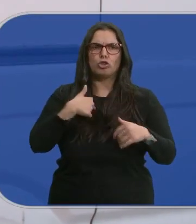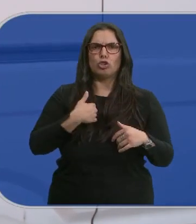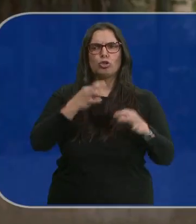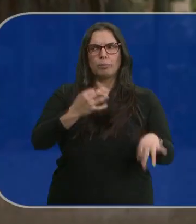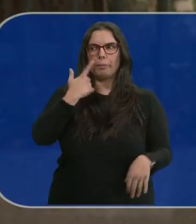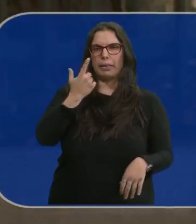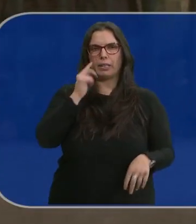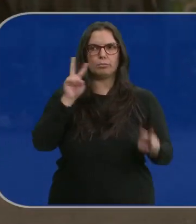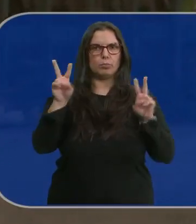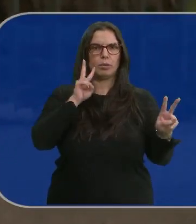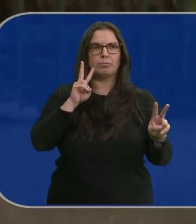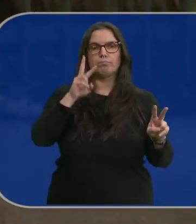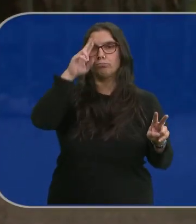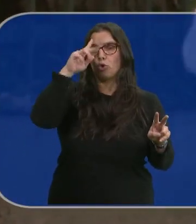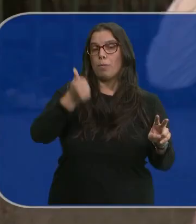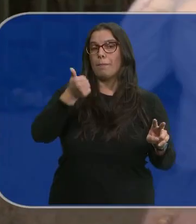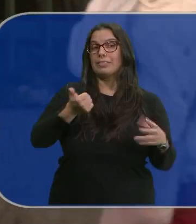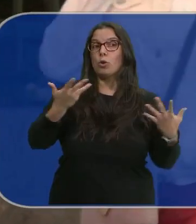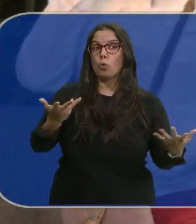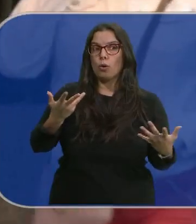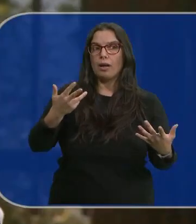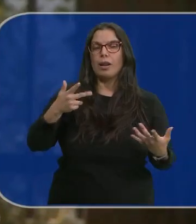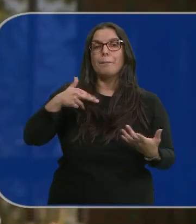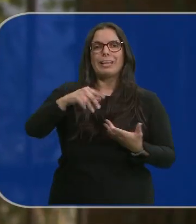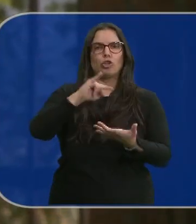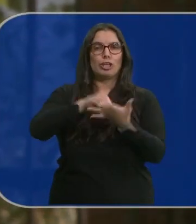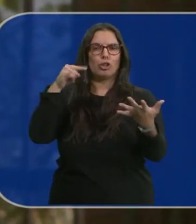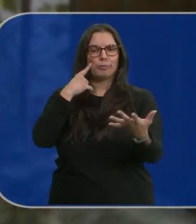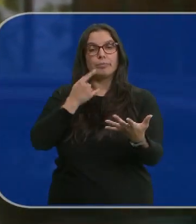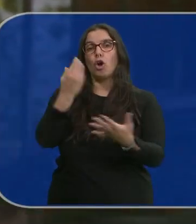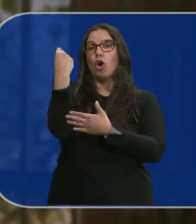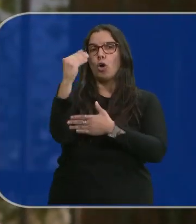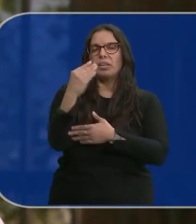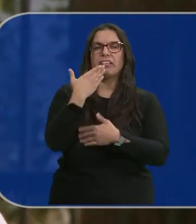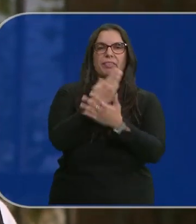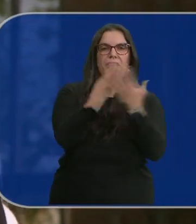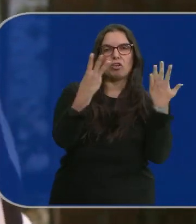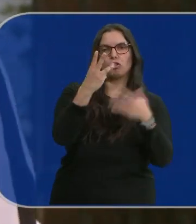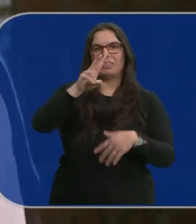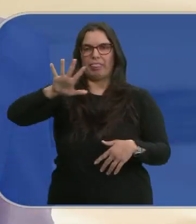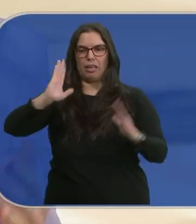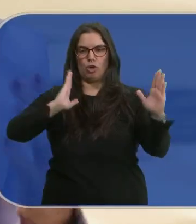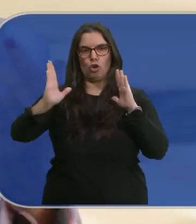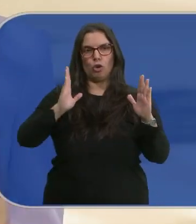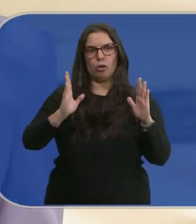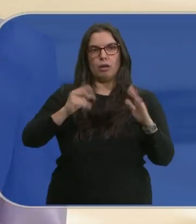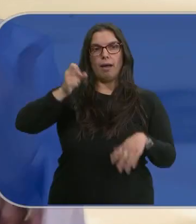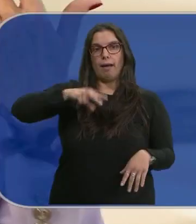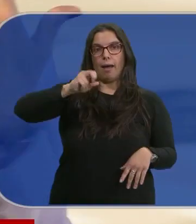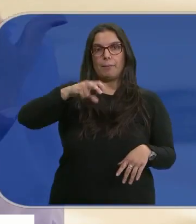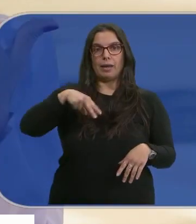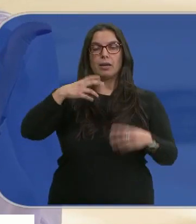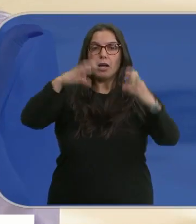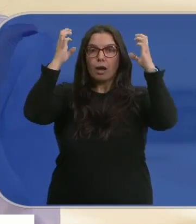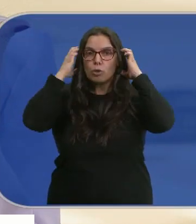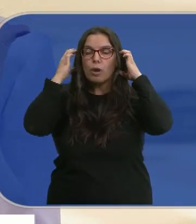muy pendiente, la verdad. Pero empieza a preocupar mucho el llamado peatón tecnológico. Personas jóvenes entre 18 y 25 años que caminan usando